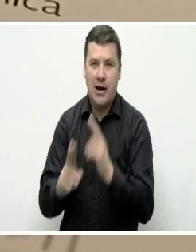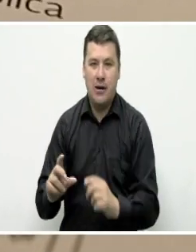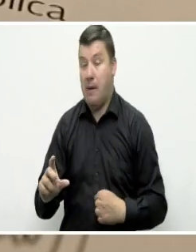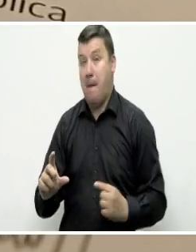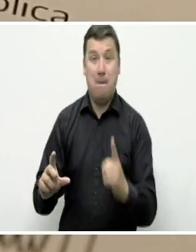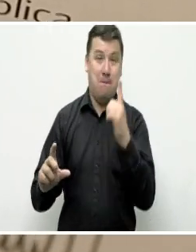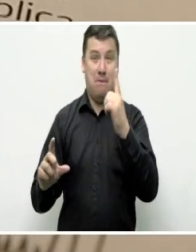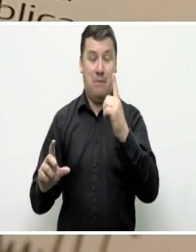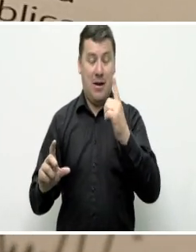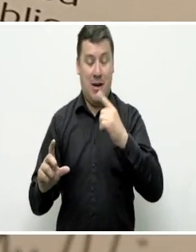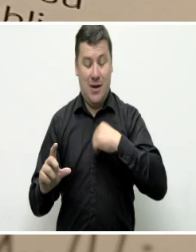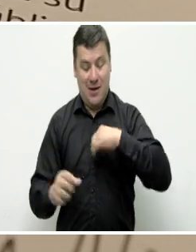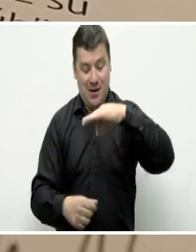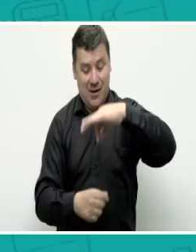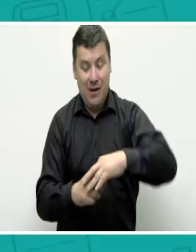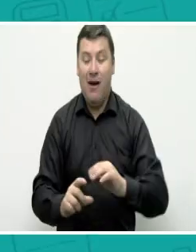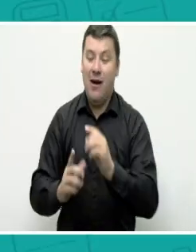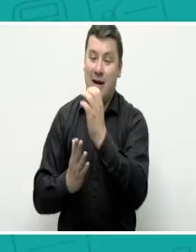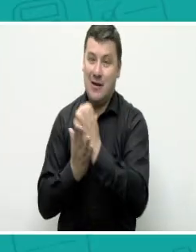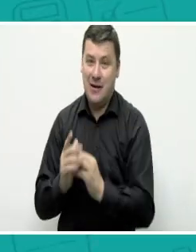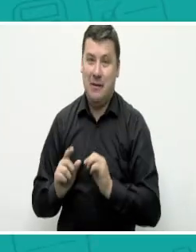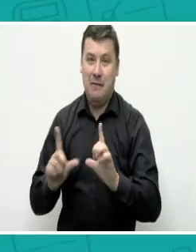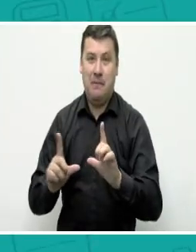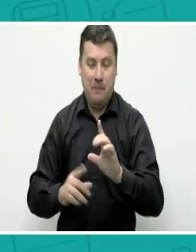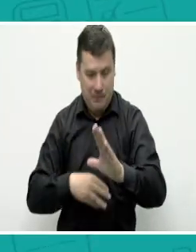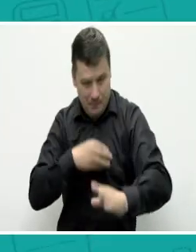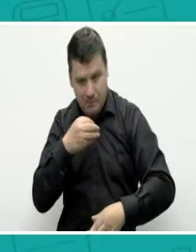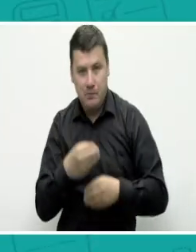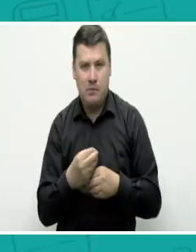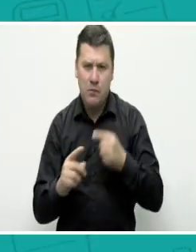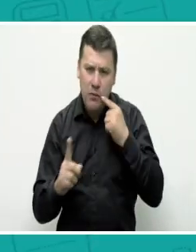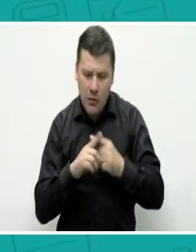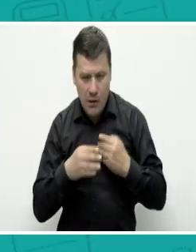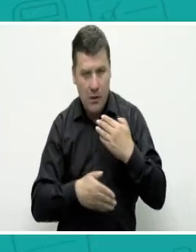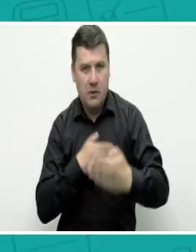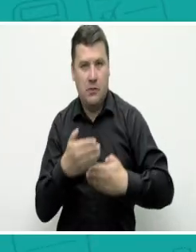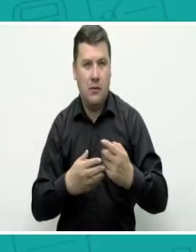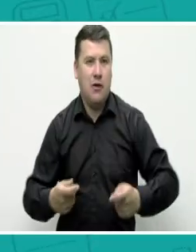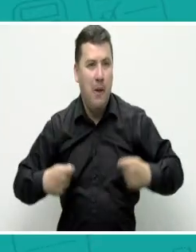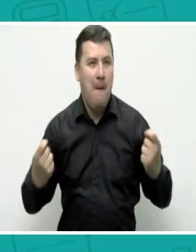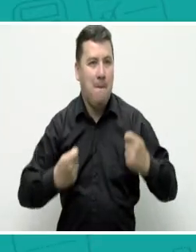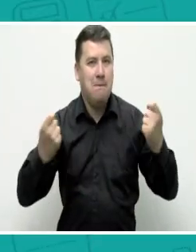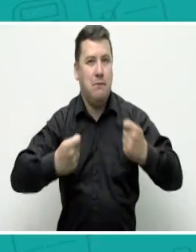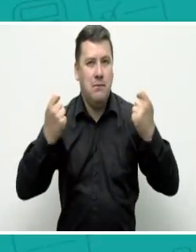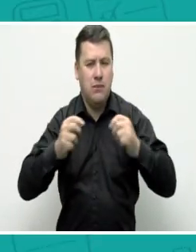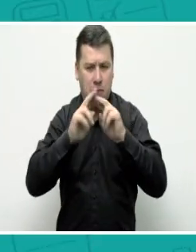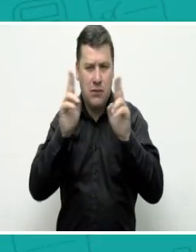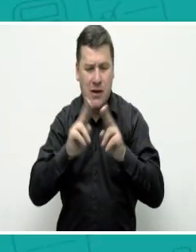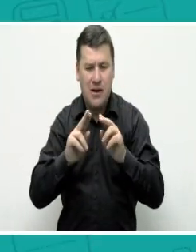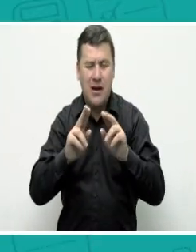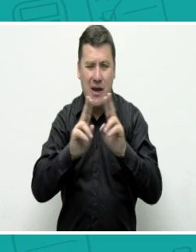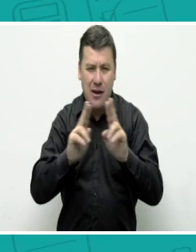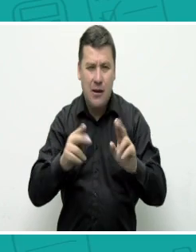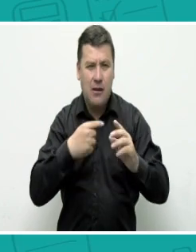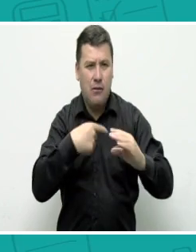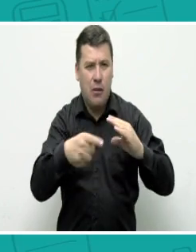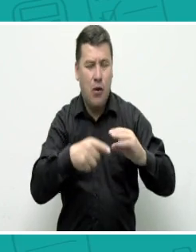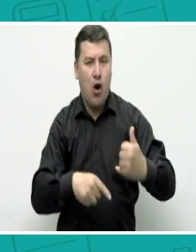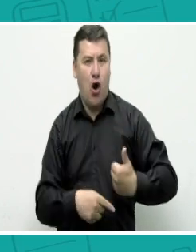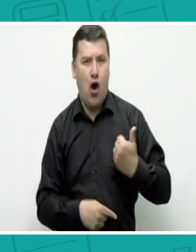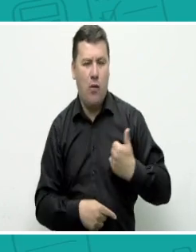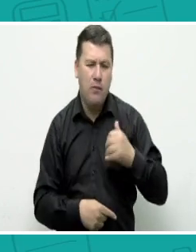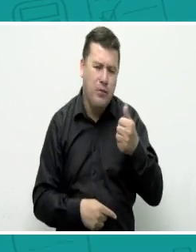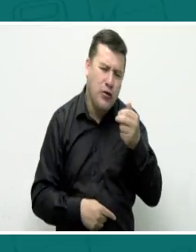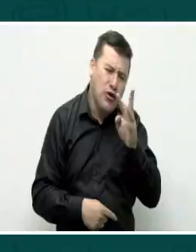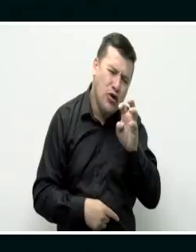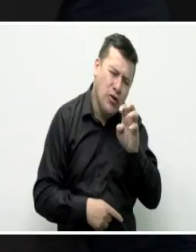primer ejercicio del sufragio y adicionalmente la puesta en marcha de una campaña en redes sociales dirigida a jóvenes entre los